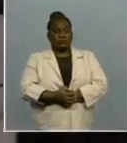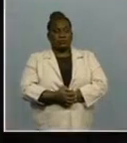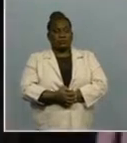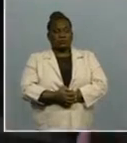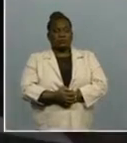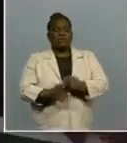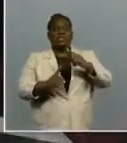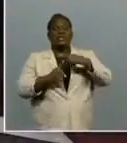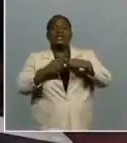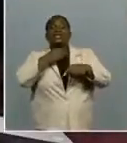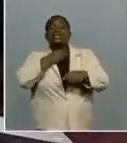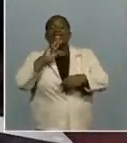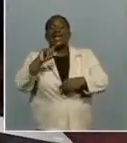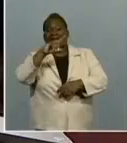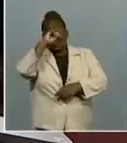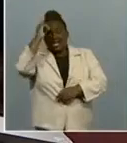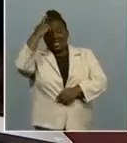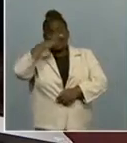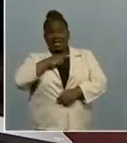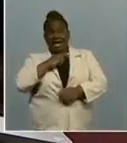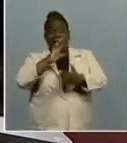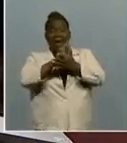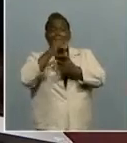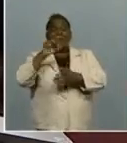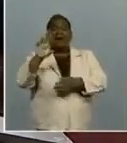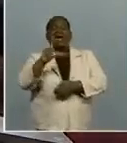de sama del western